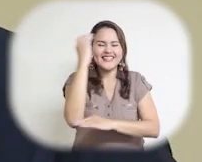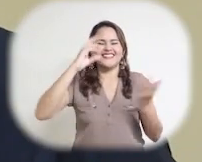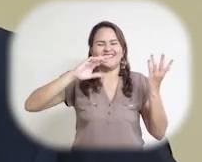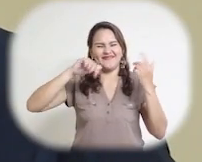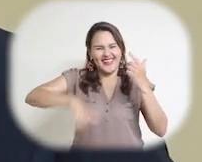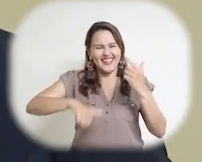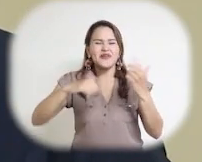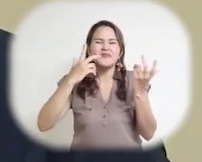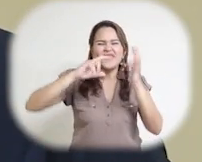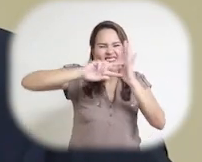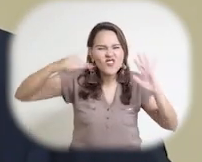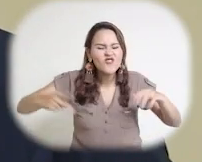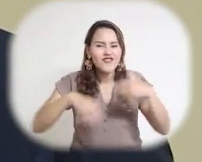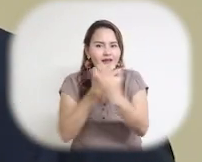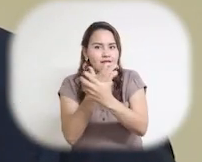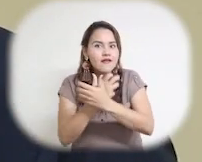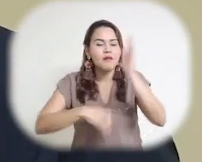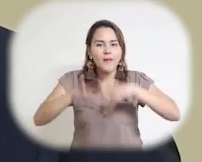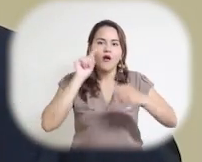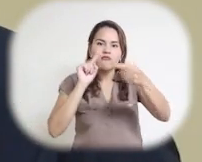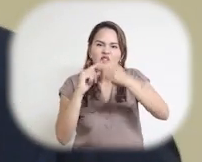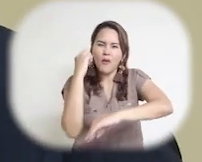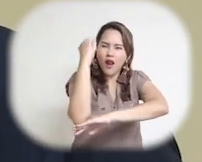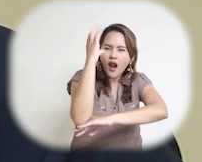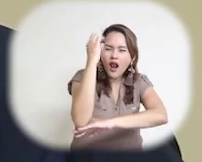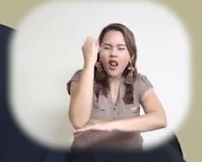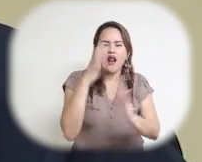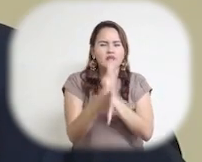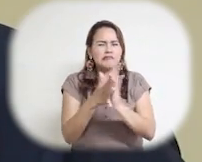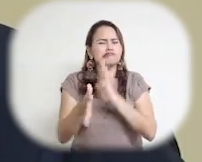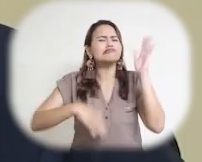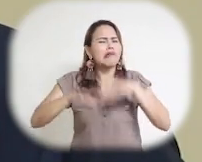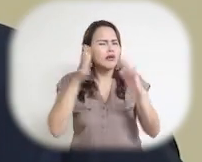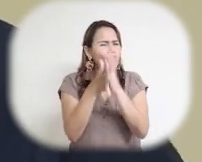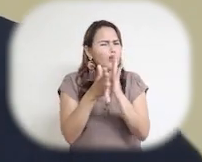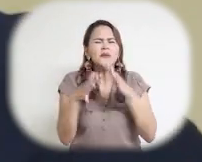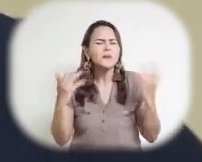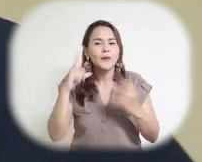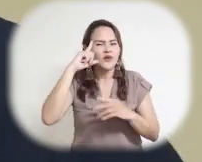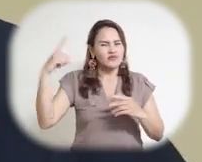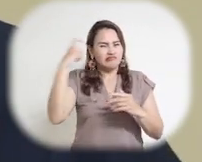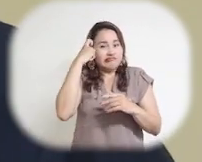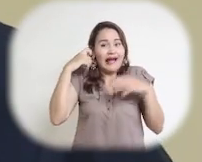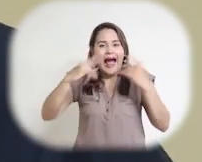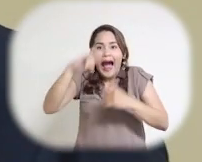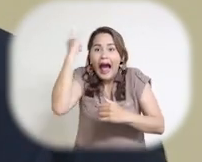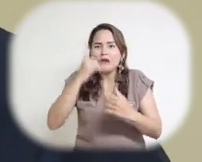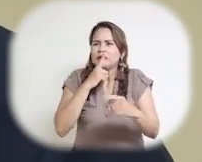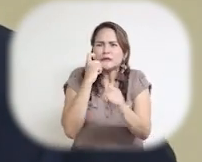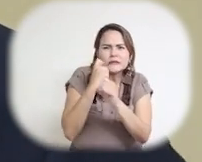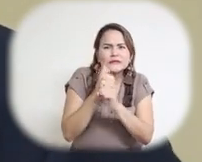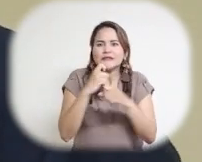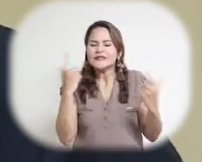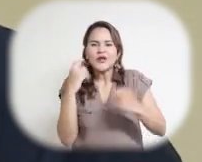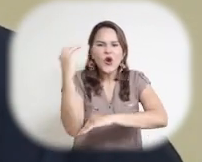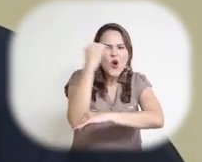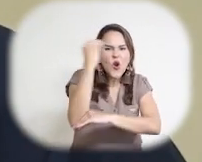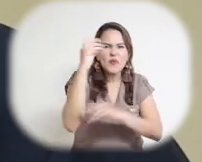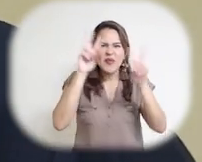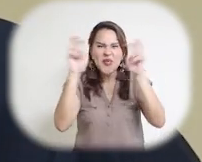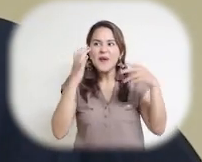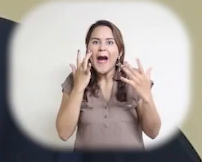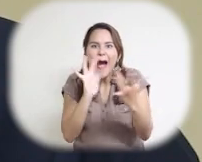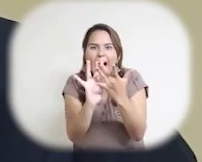el crecimiento tanto personal como profesional de los estudiantes, llevan o van de la mano, se relacionan. Entonces pienso